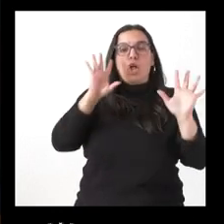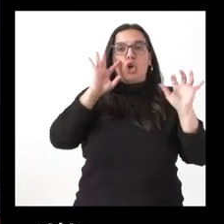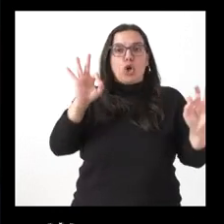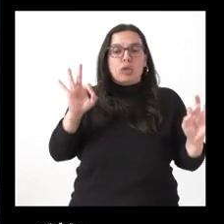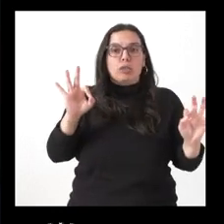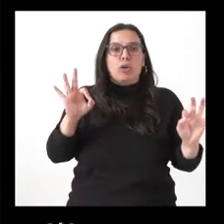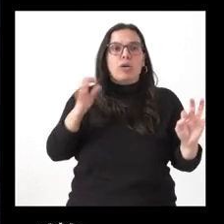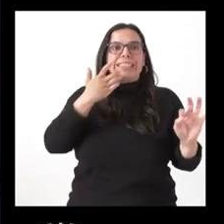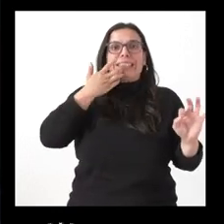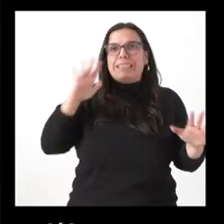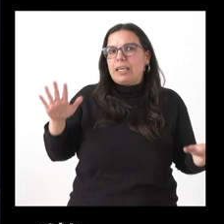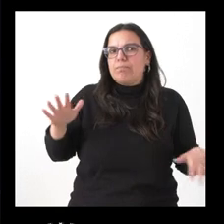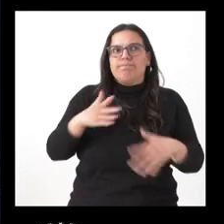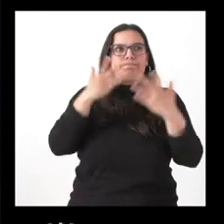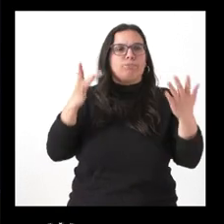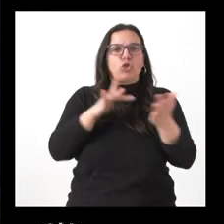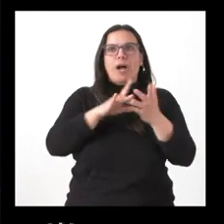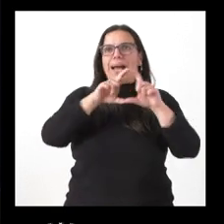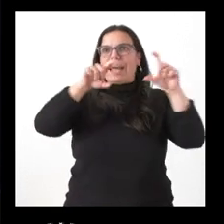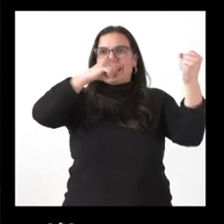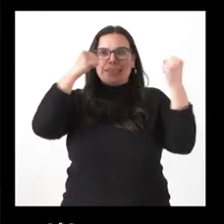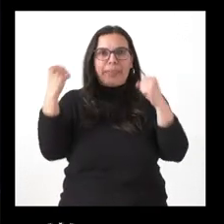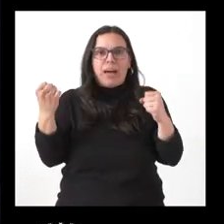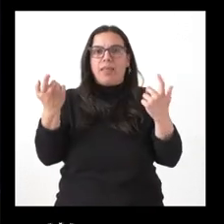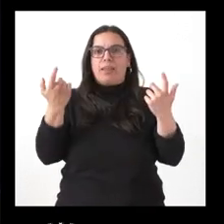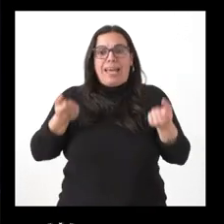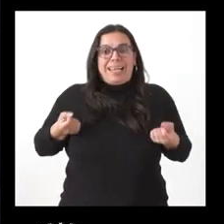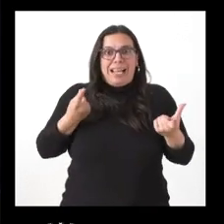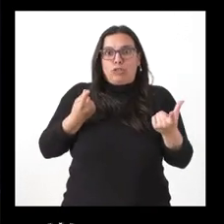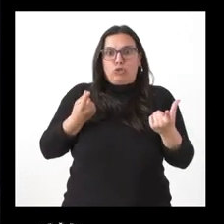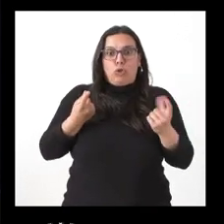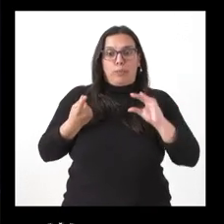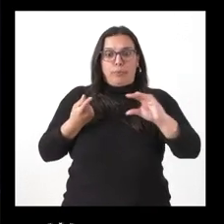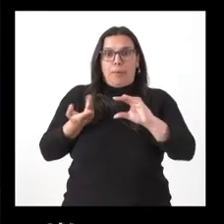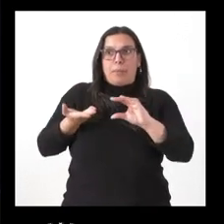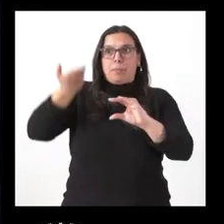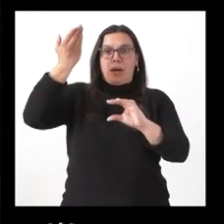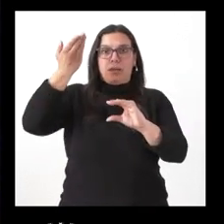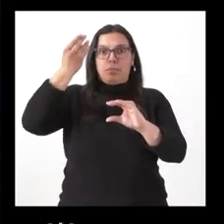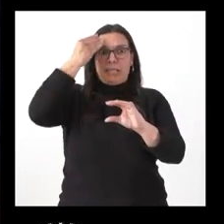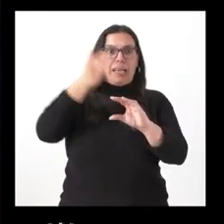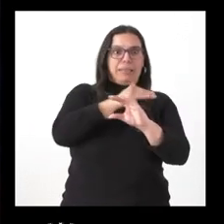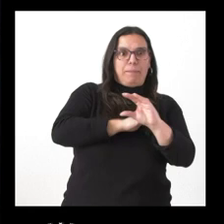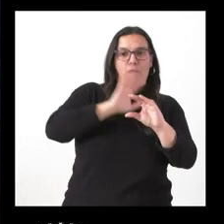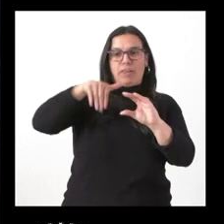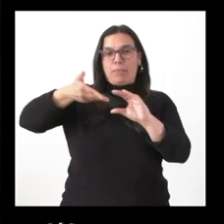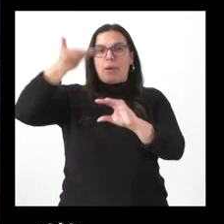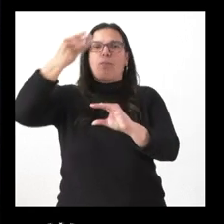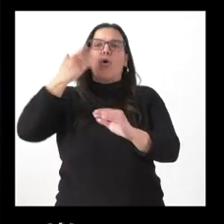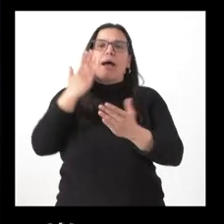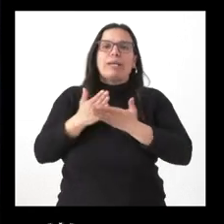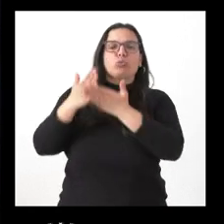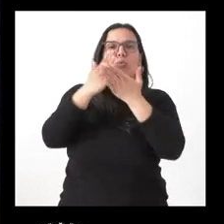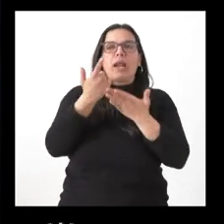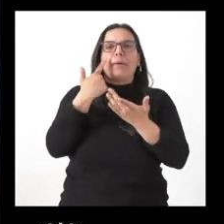si hay algún tipo de entidad que excede los gastos de los inicialmente previstos pues examinará las circunstancias que lo